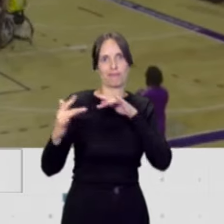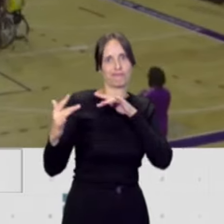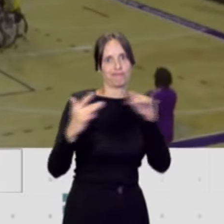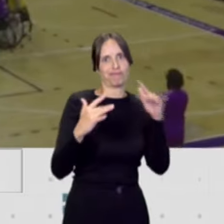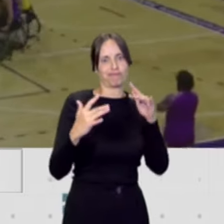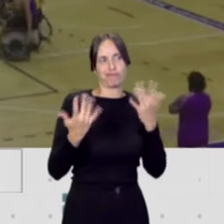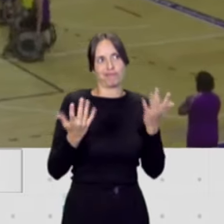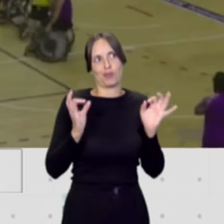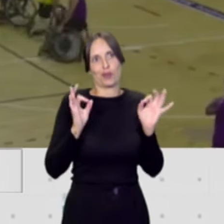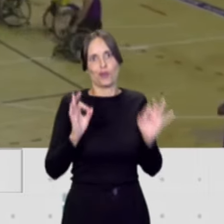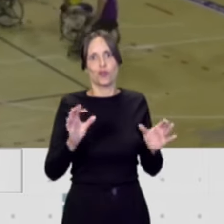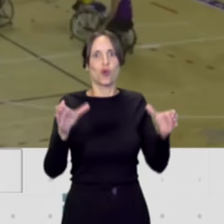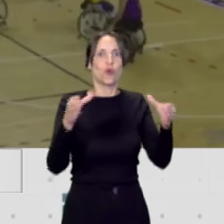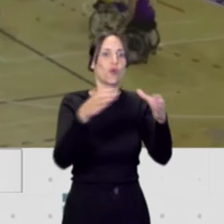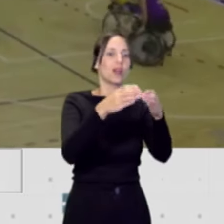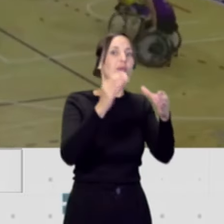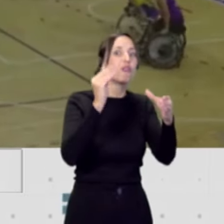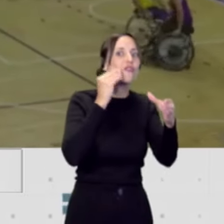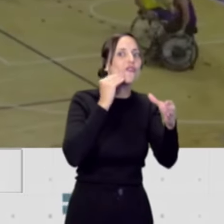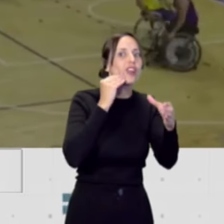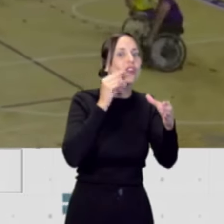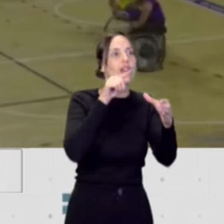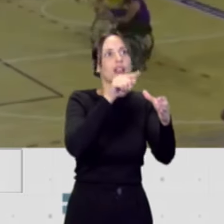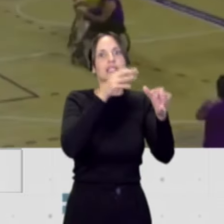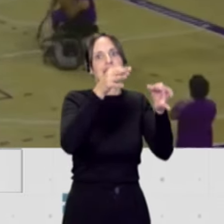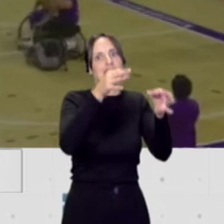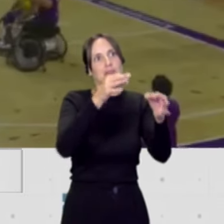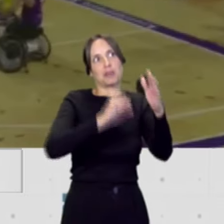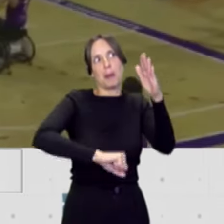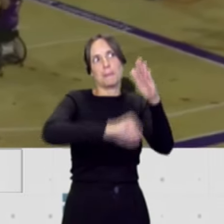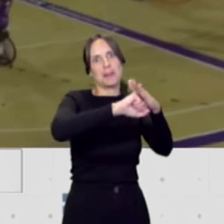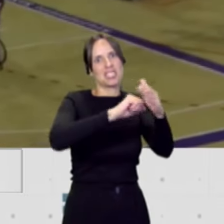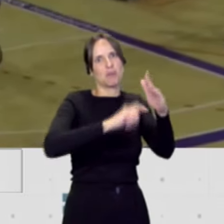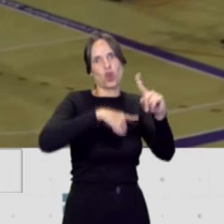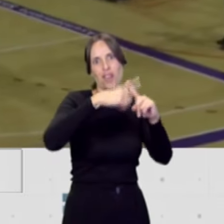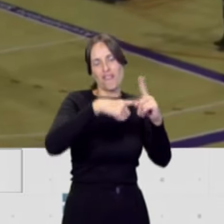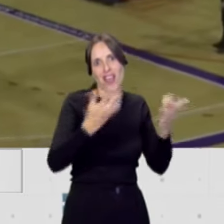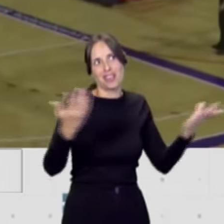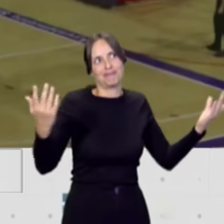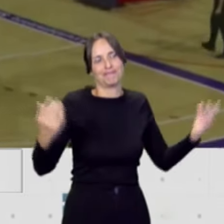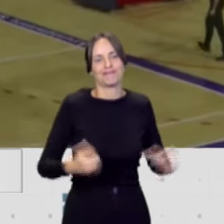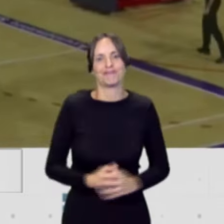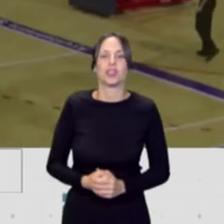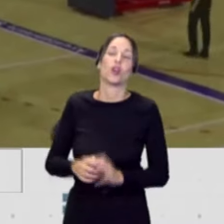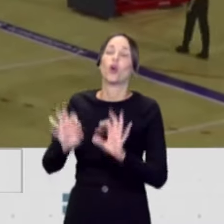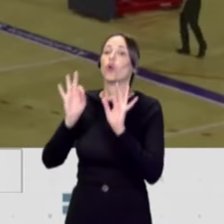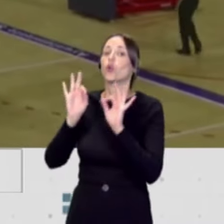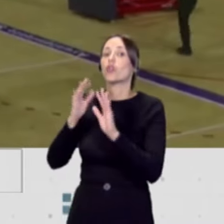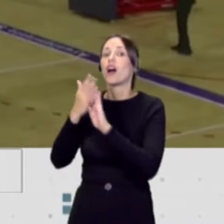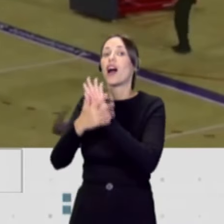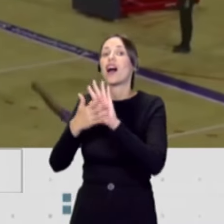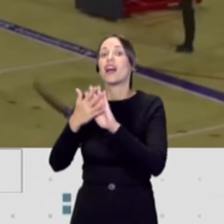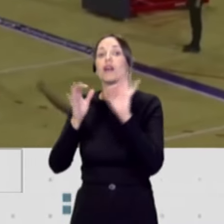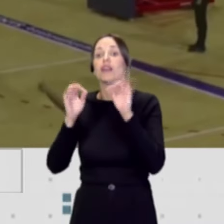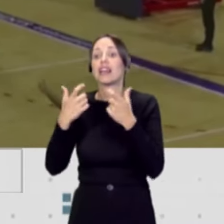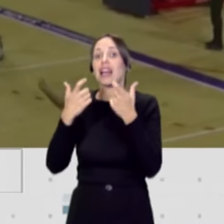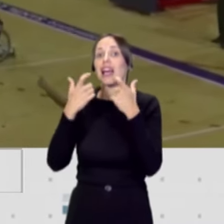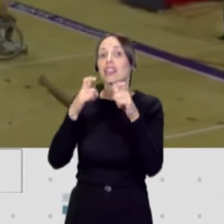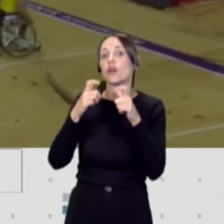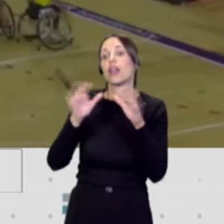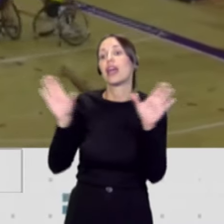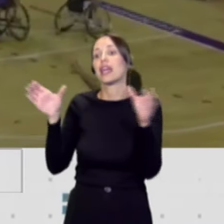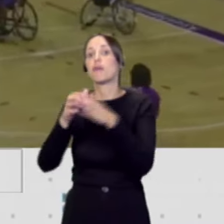contra un Ferrol que siempre está ahí en la élite, ¿no? Uh-huh. Lo decíamos al principio, Ramón, en la categoría milita también un equipo de Tenerife,